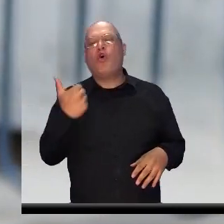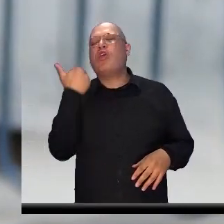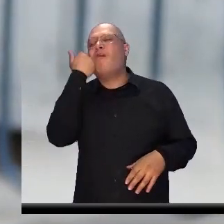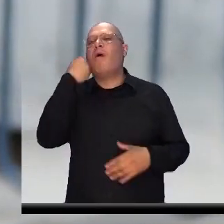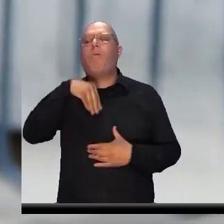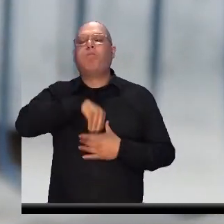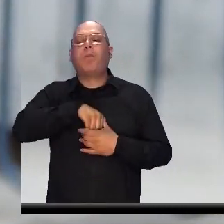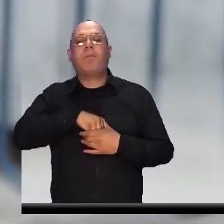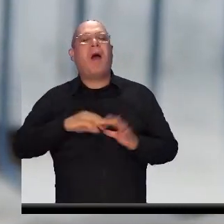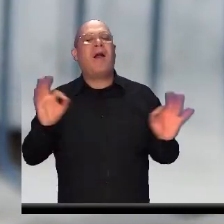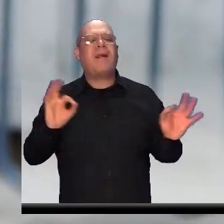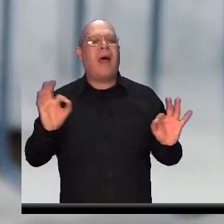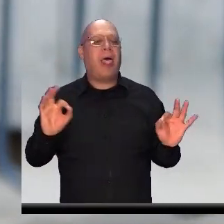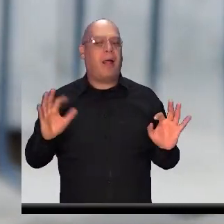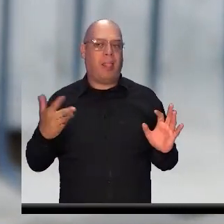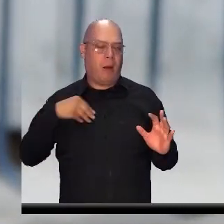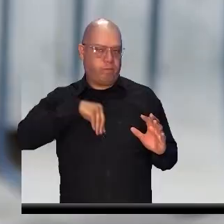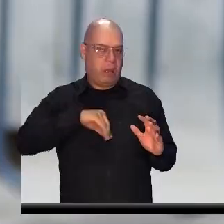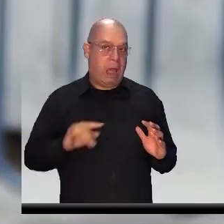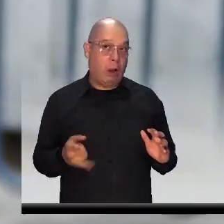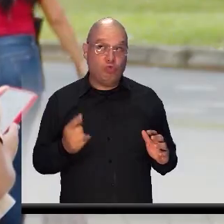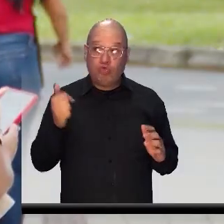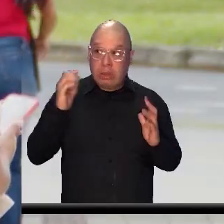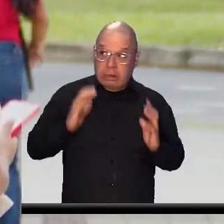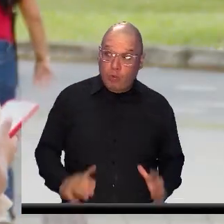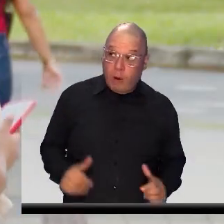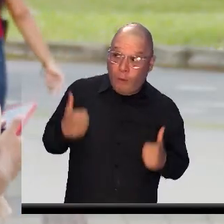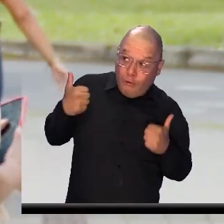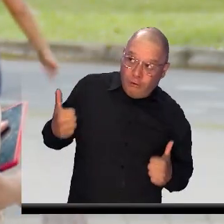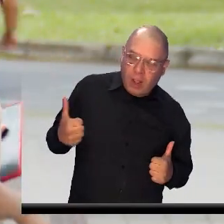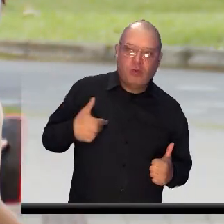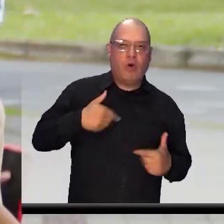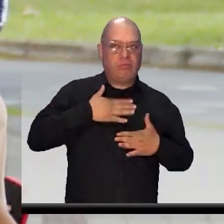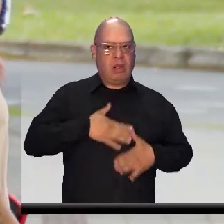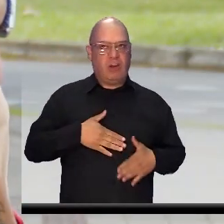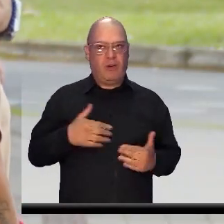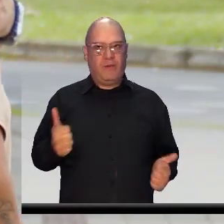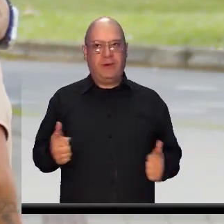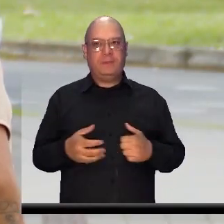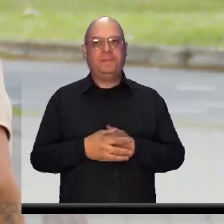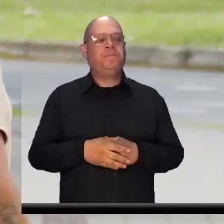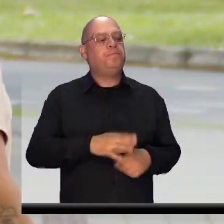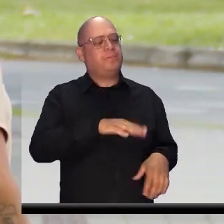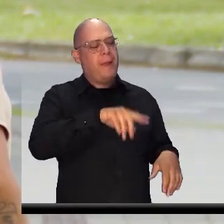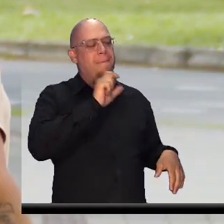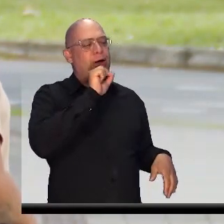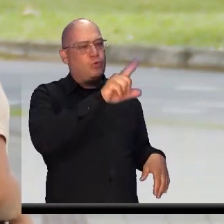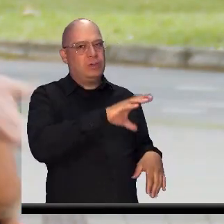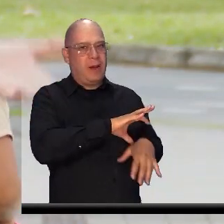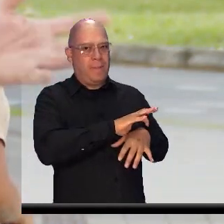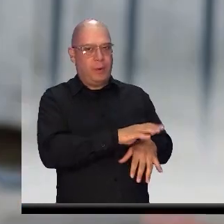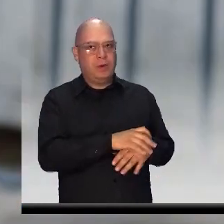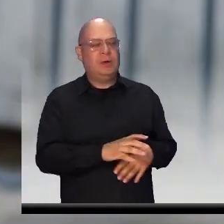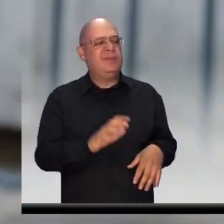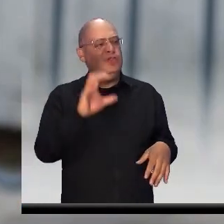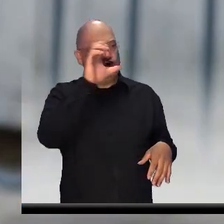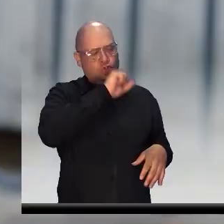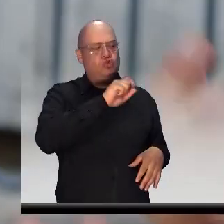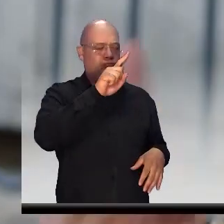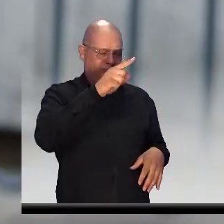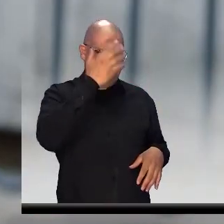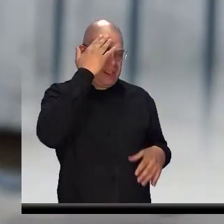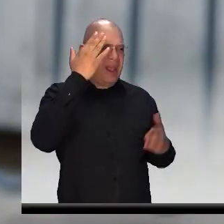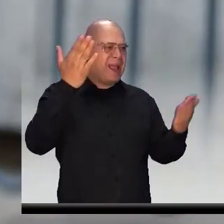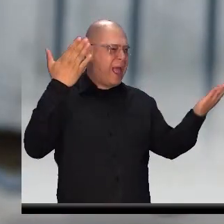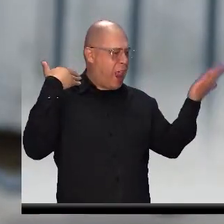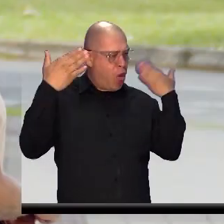enfermedades que puedas tener. Si me dices que estás bien, bueno, yo me quedo tranquilo. Pero venga, Doc, una pregunta. O sea, yo entiendo el tema del calor, pues